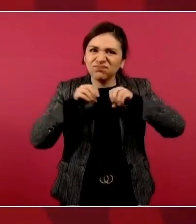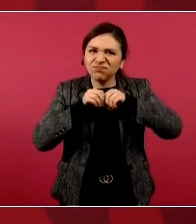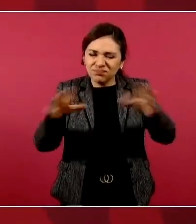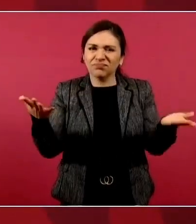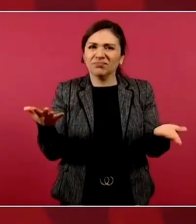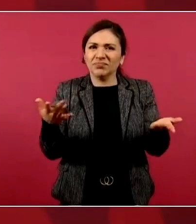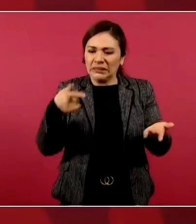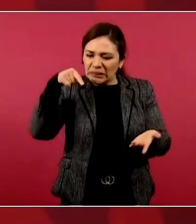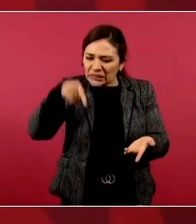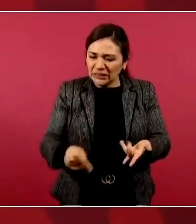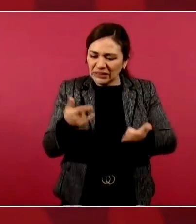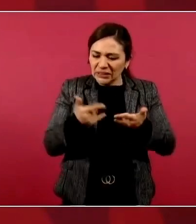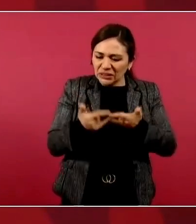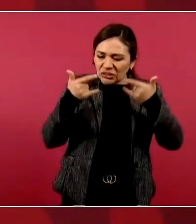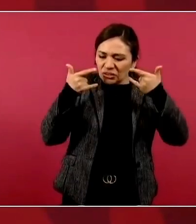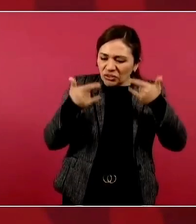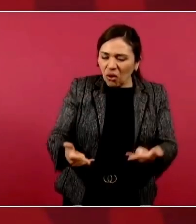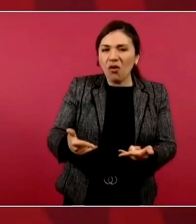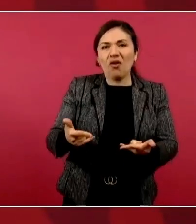nuestra historia